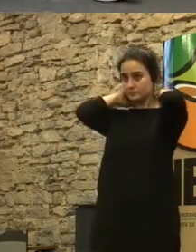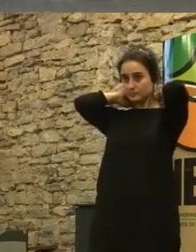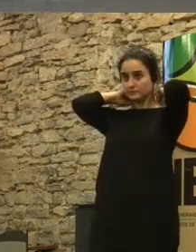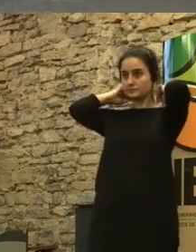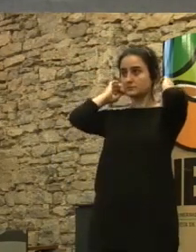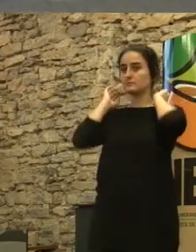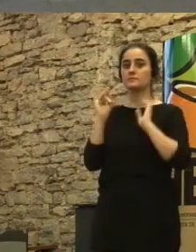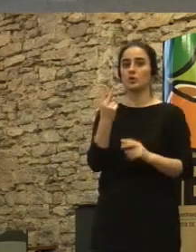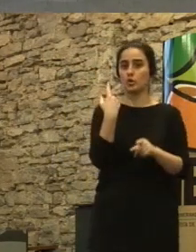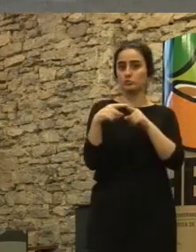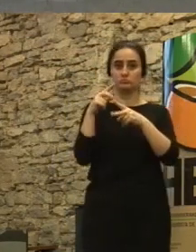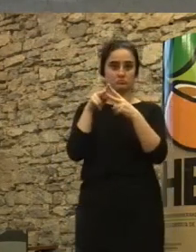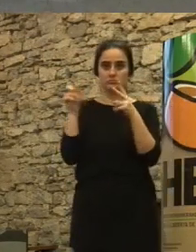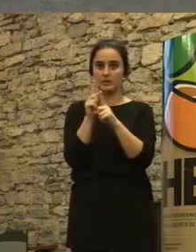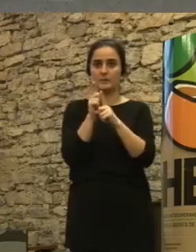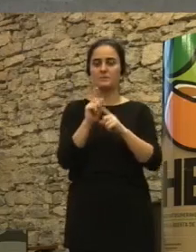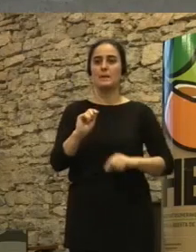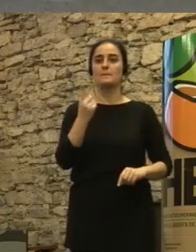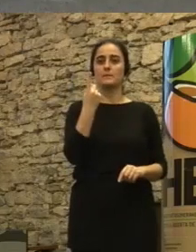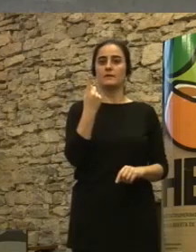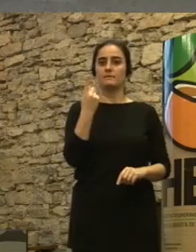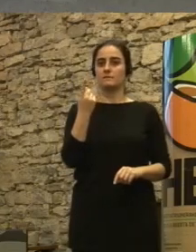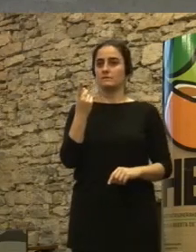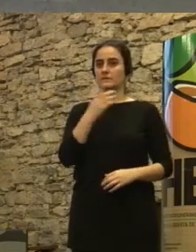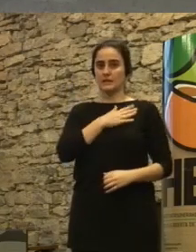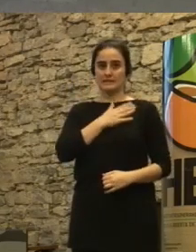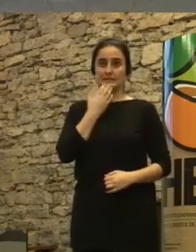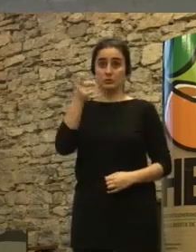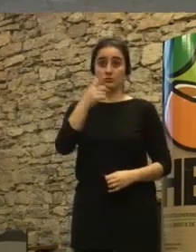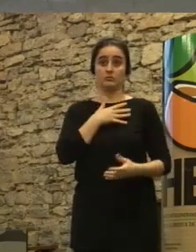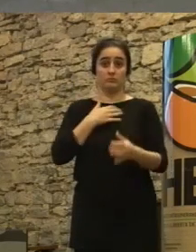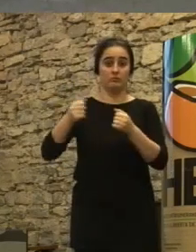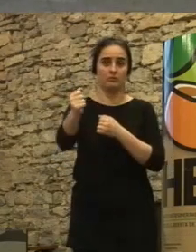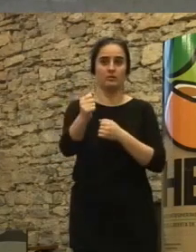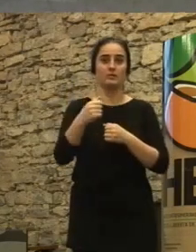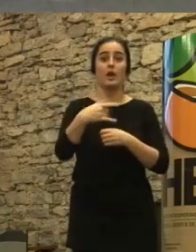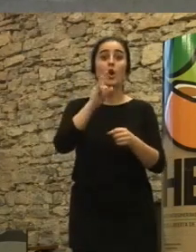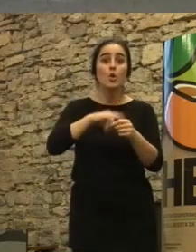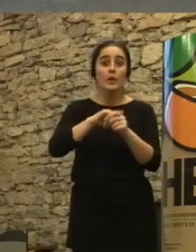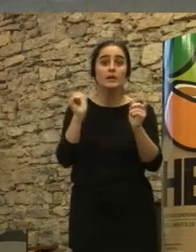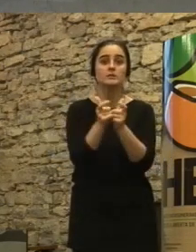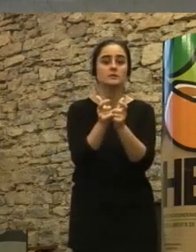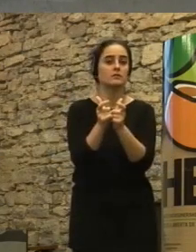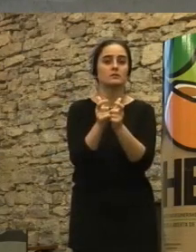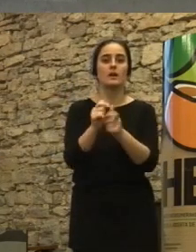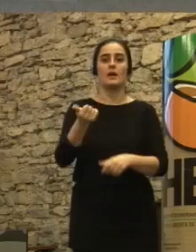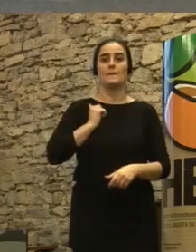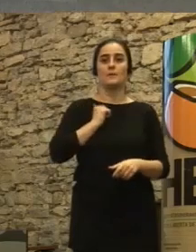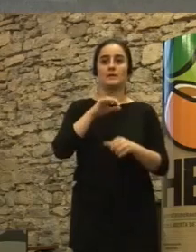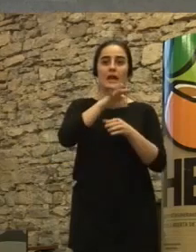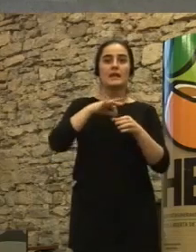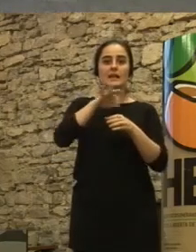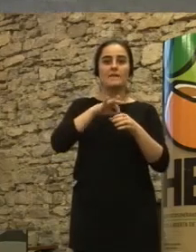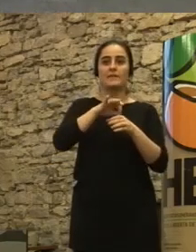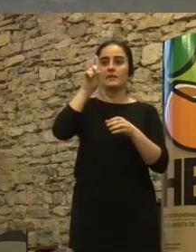Estefan. Sí, dos cosas muy breves. Yo lo que primero quería, si fuera usted, sería, aparte de ir el lunes al pleno, aprovechar la pausa del café y contárselo a